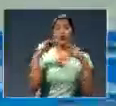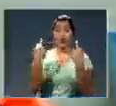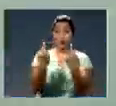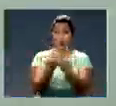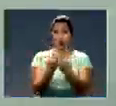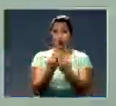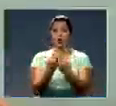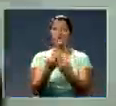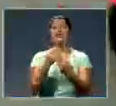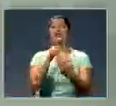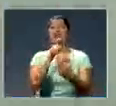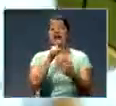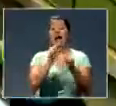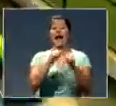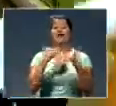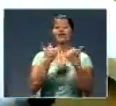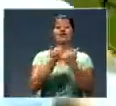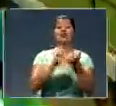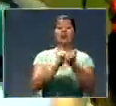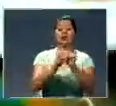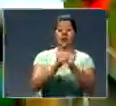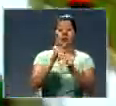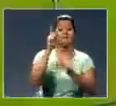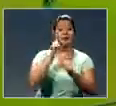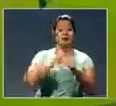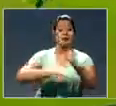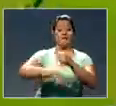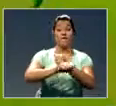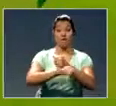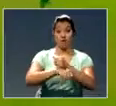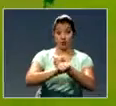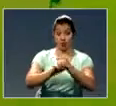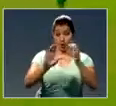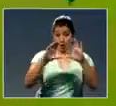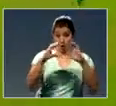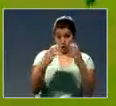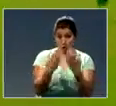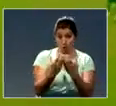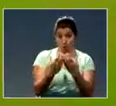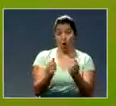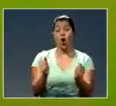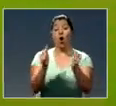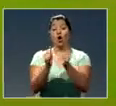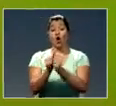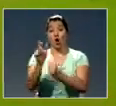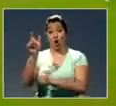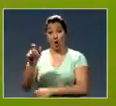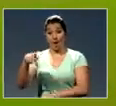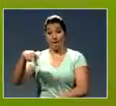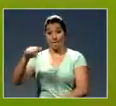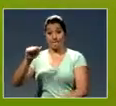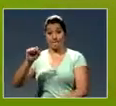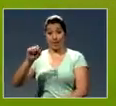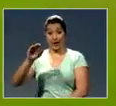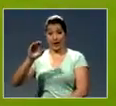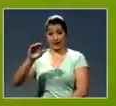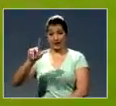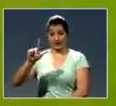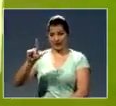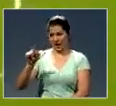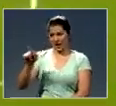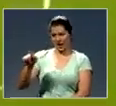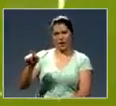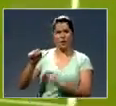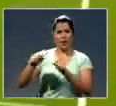Deportiva Limón Fútbol Club Asodeli con el señor Pascal. Él puede administrar el equipo, él es un simple